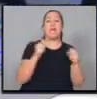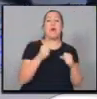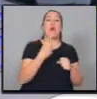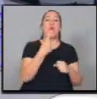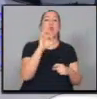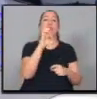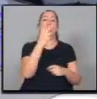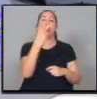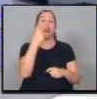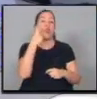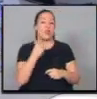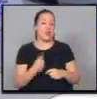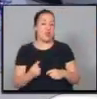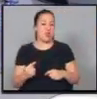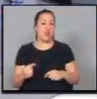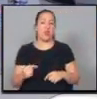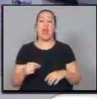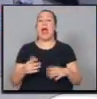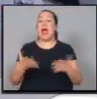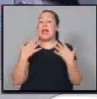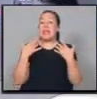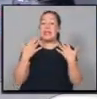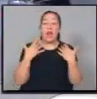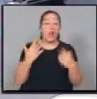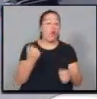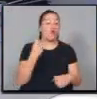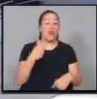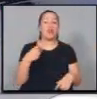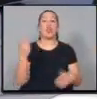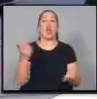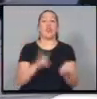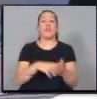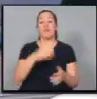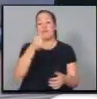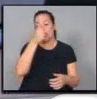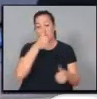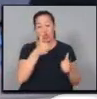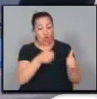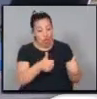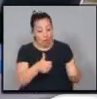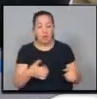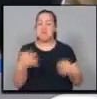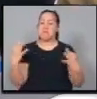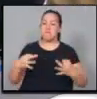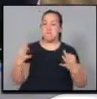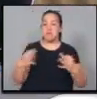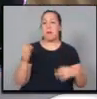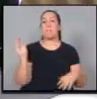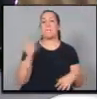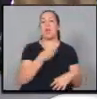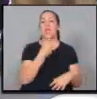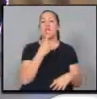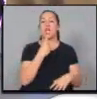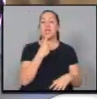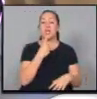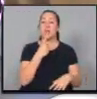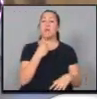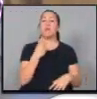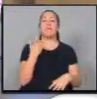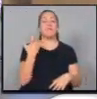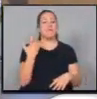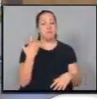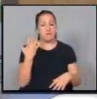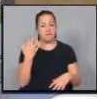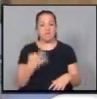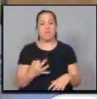1, 2, 3 días. Enseguida el calor más intenso va a estar volviendo el fin de semana. ¿Todo bien, Alejo? Todo muy bien, todo muy tranquilo. Perdió River anoche en Mar del Plata. River en el verano, sí, ¿no? Con